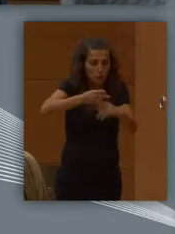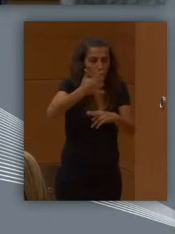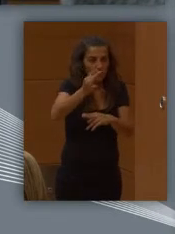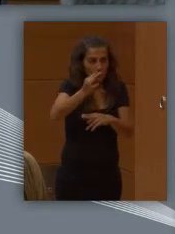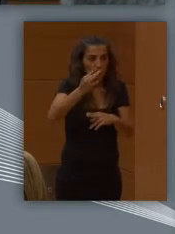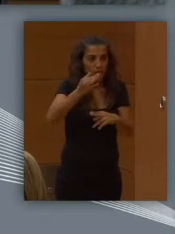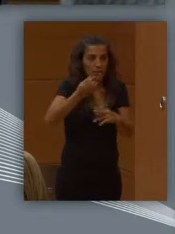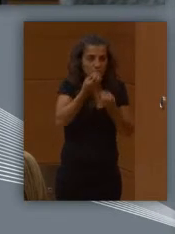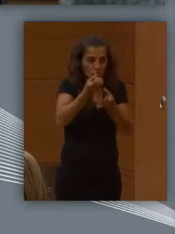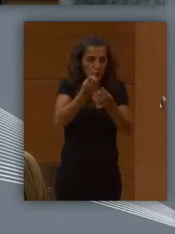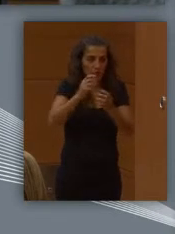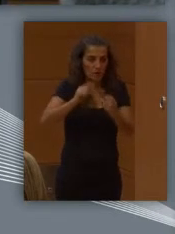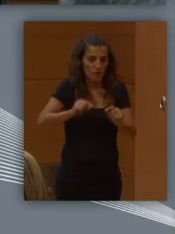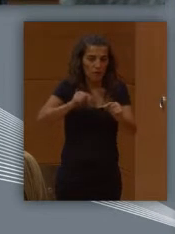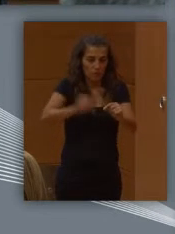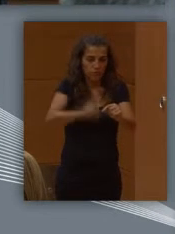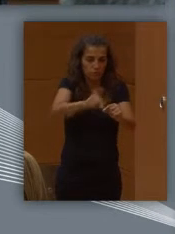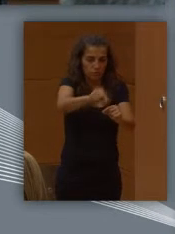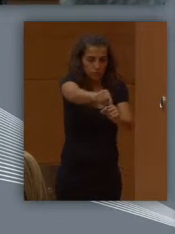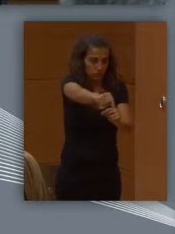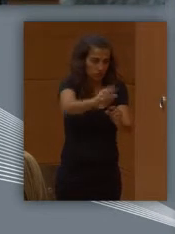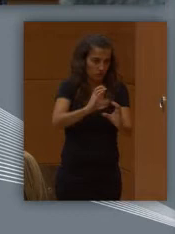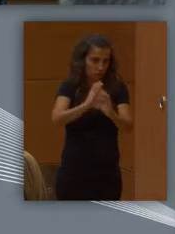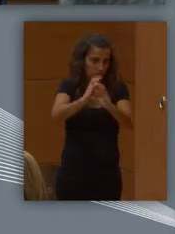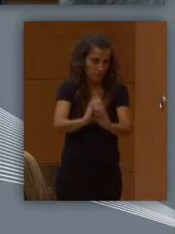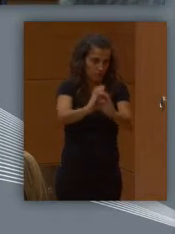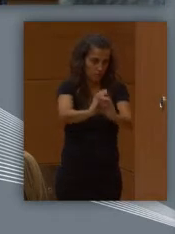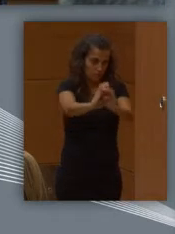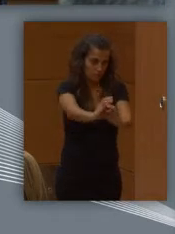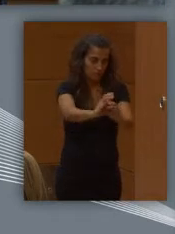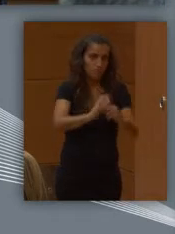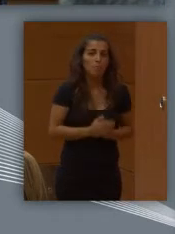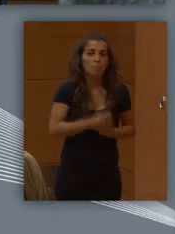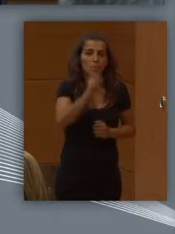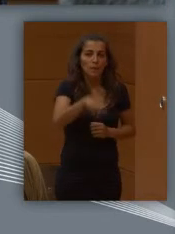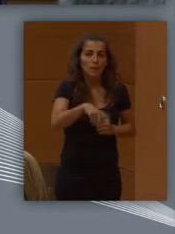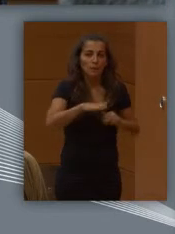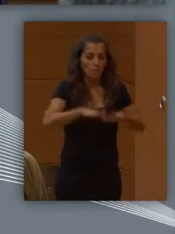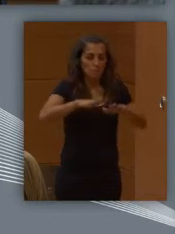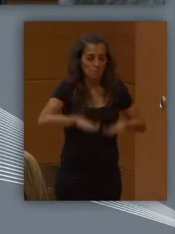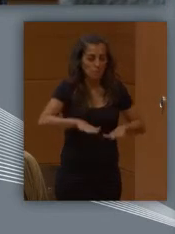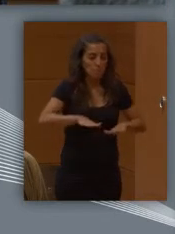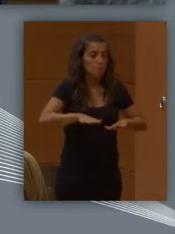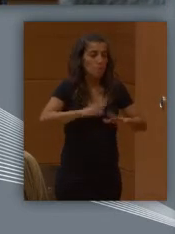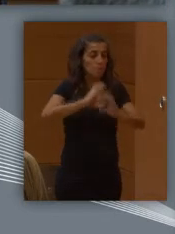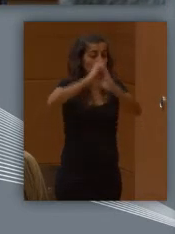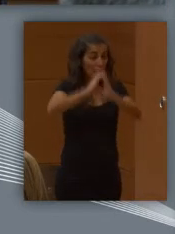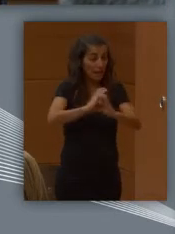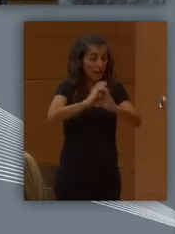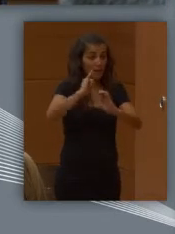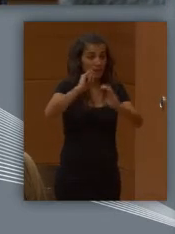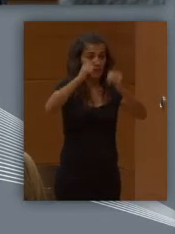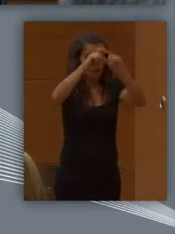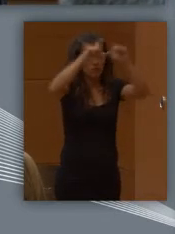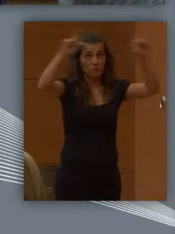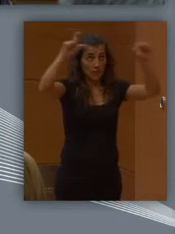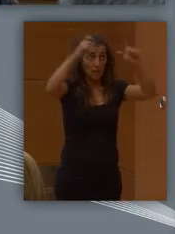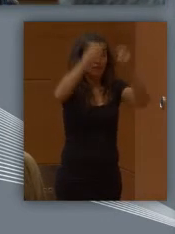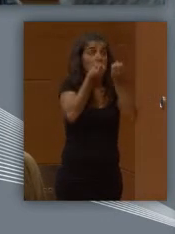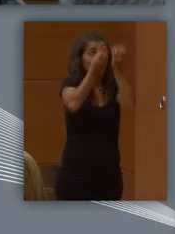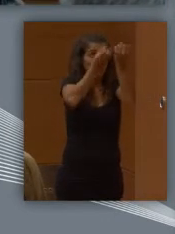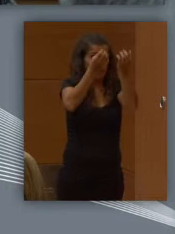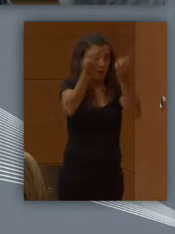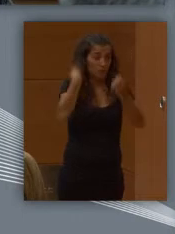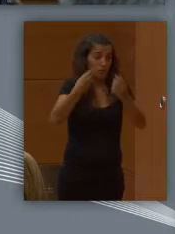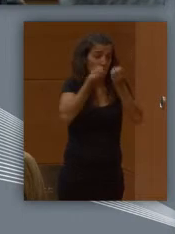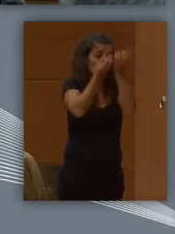funciona además automáticamente. Luego en las paradas tenemos los paneles de información, con información en tiempo real, donde